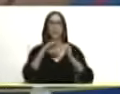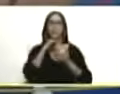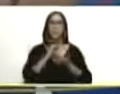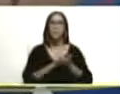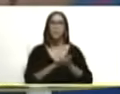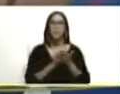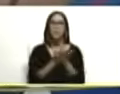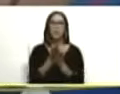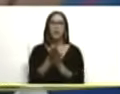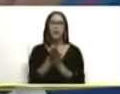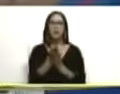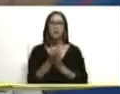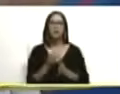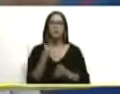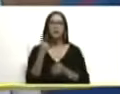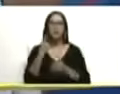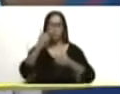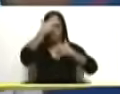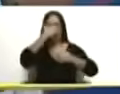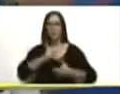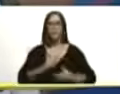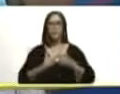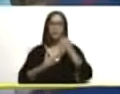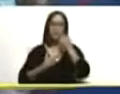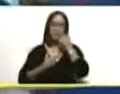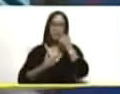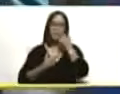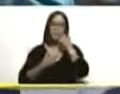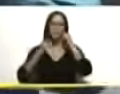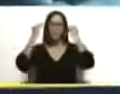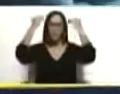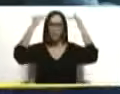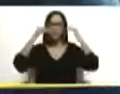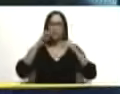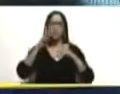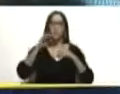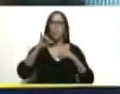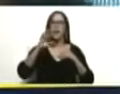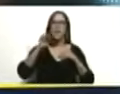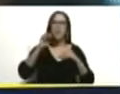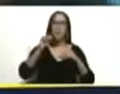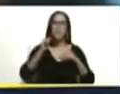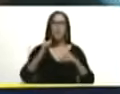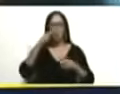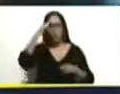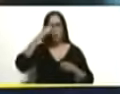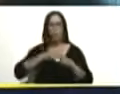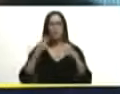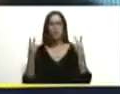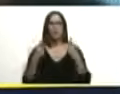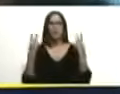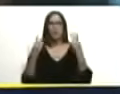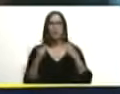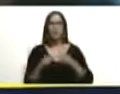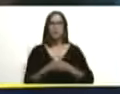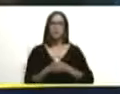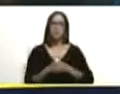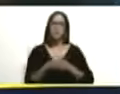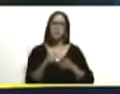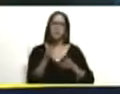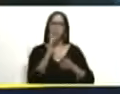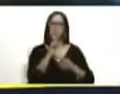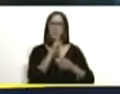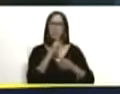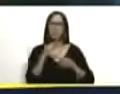leal, de una sola pieza, el comandante William Izarra. Honor y gloria a William Izarra y ese apellido glorioso